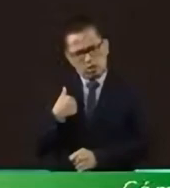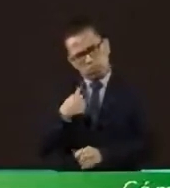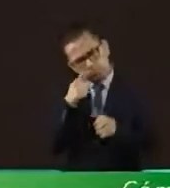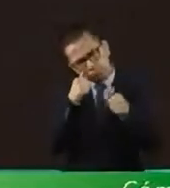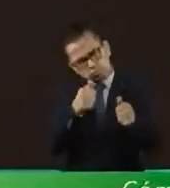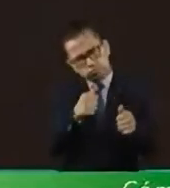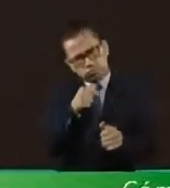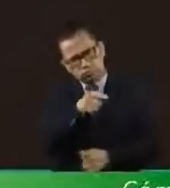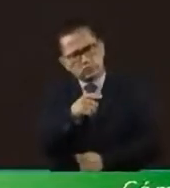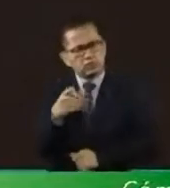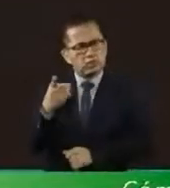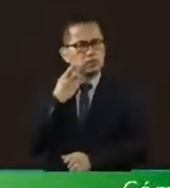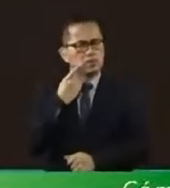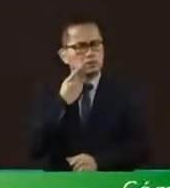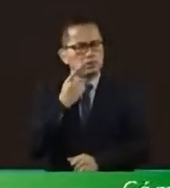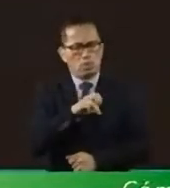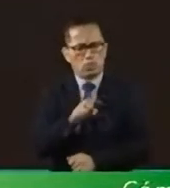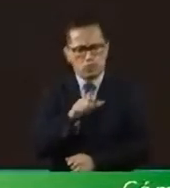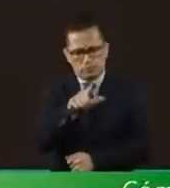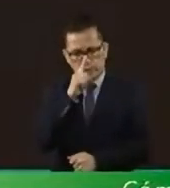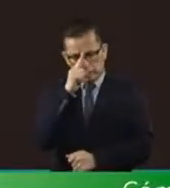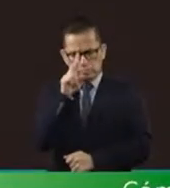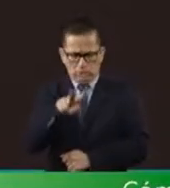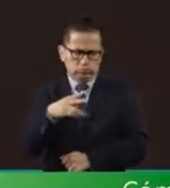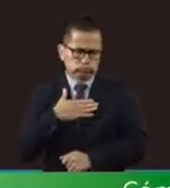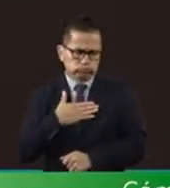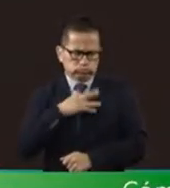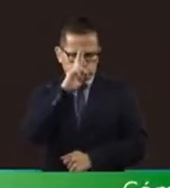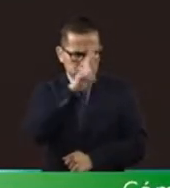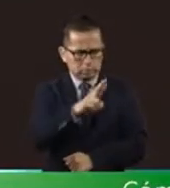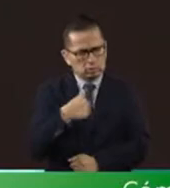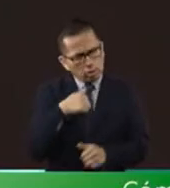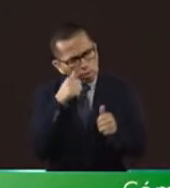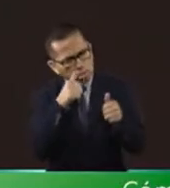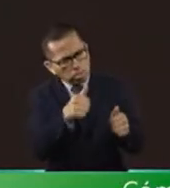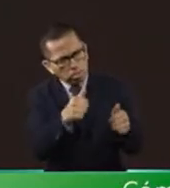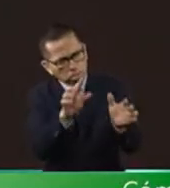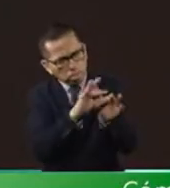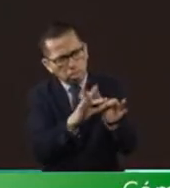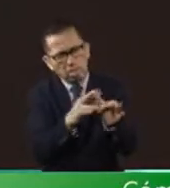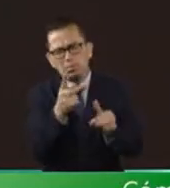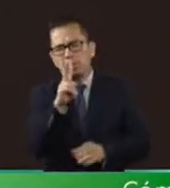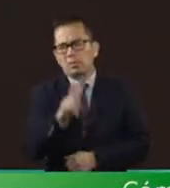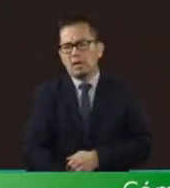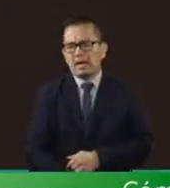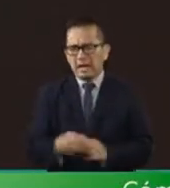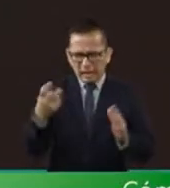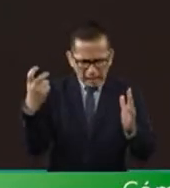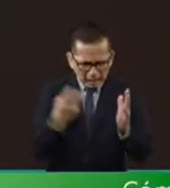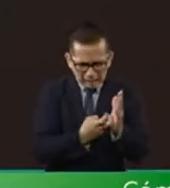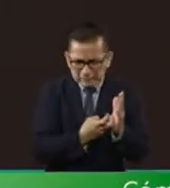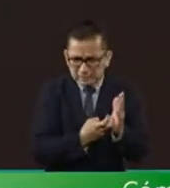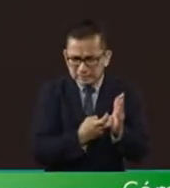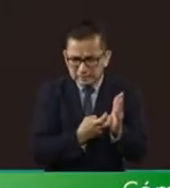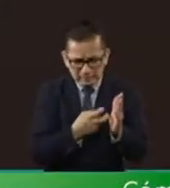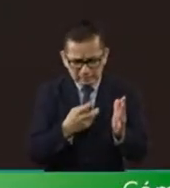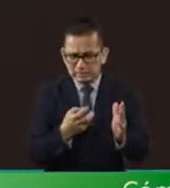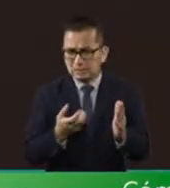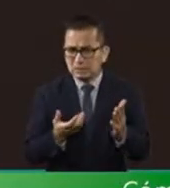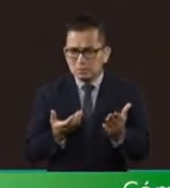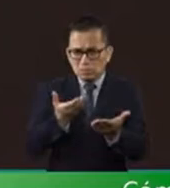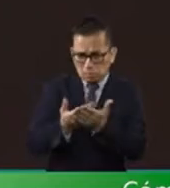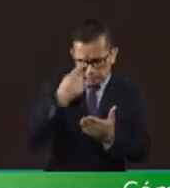a diputado Monreal que merece todo mi respeto pero viene aquí a defender una reforma una reserva